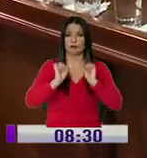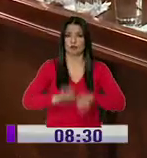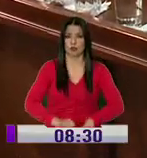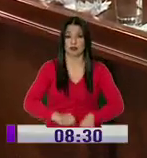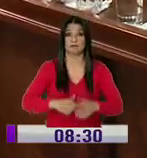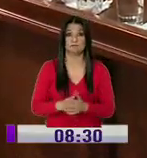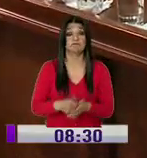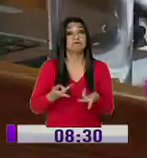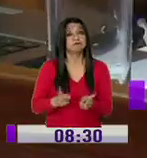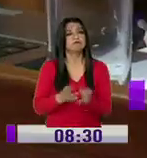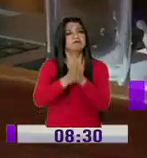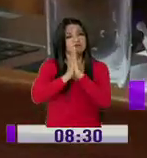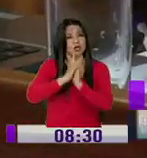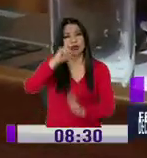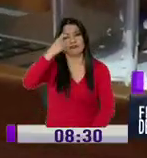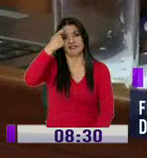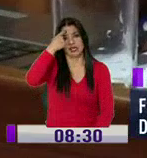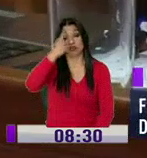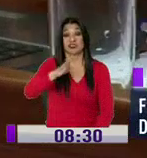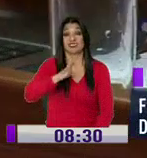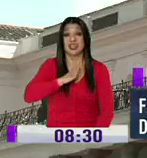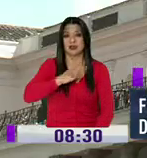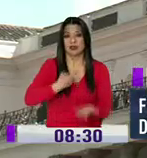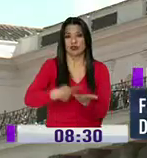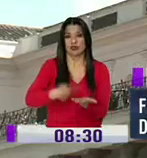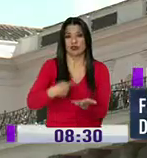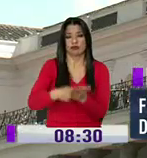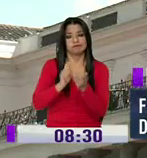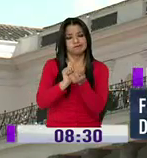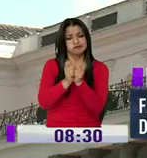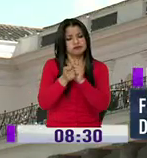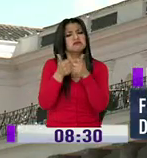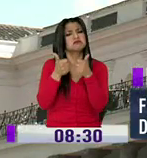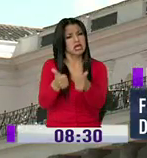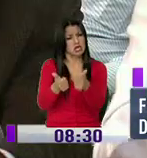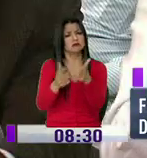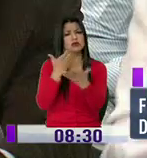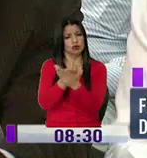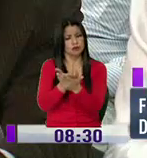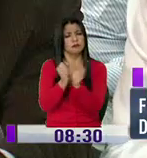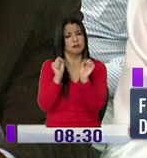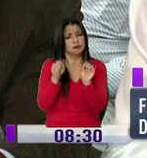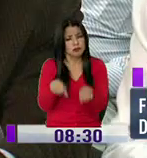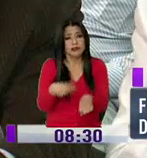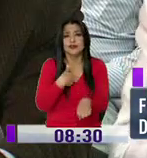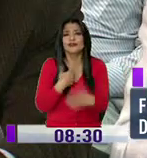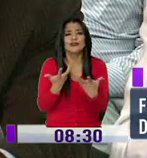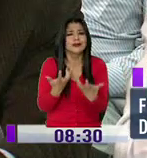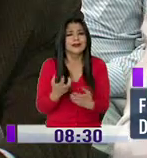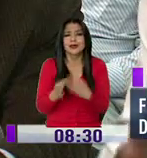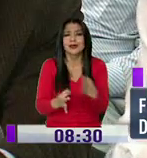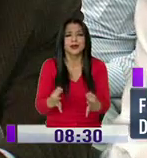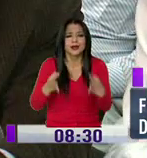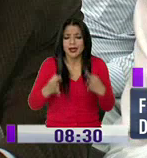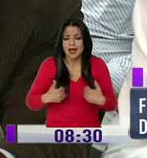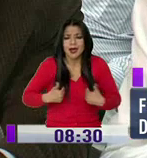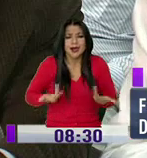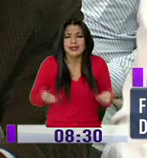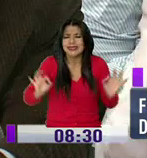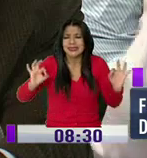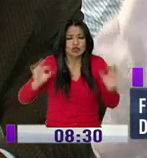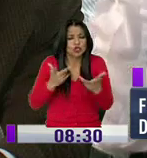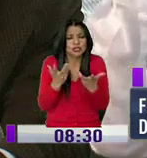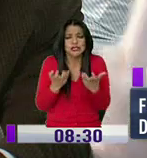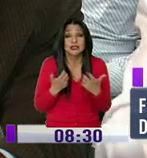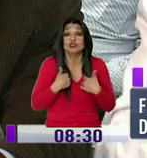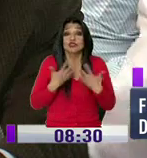además hizo un llamado al Ejecutivo para que de manera técnica analice un ajuste racional en la economía. Nosotros no queremos que nos regalen nada.